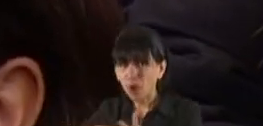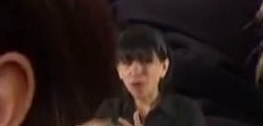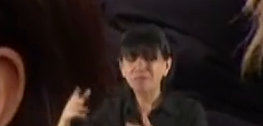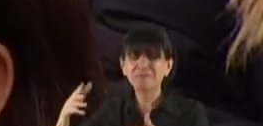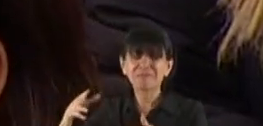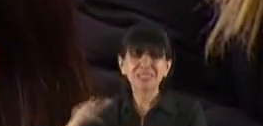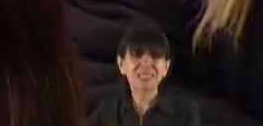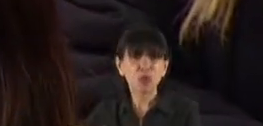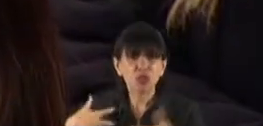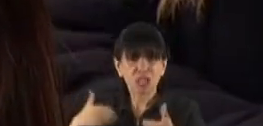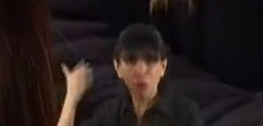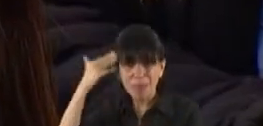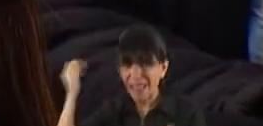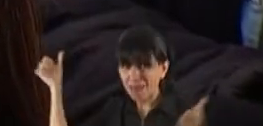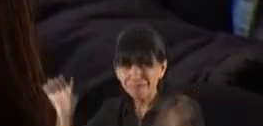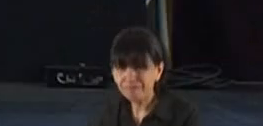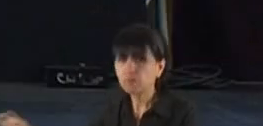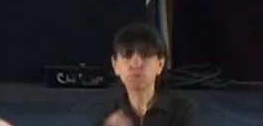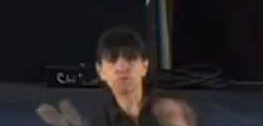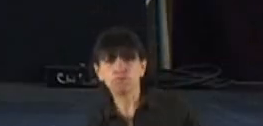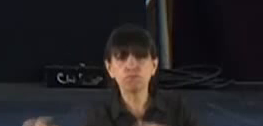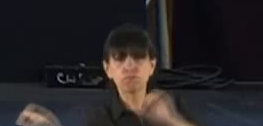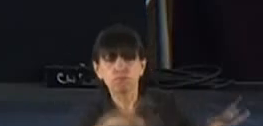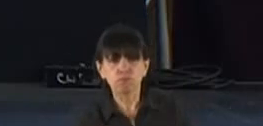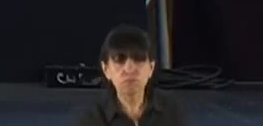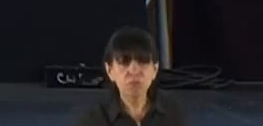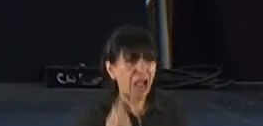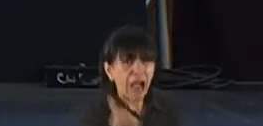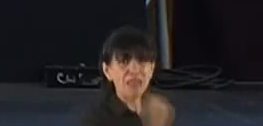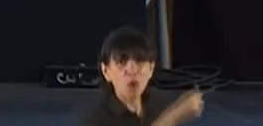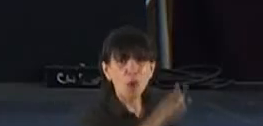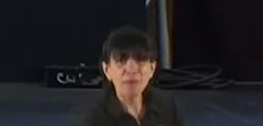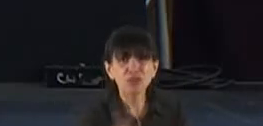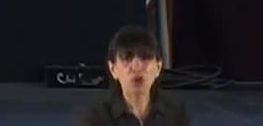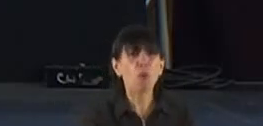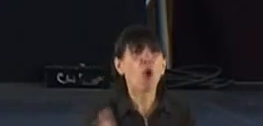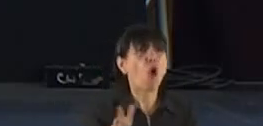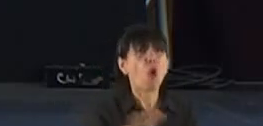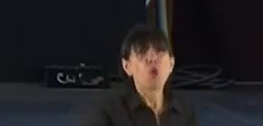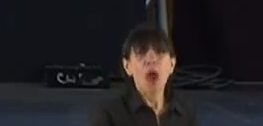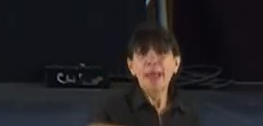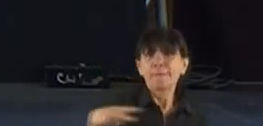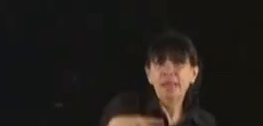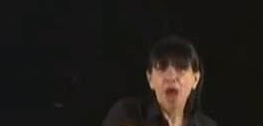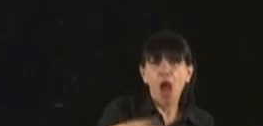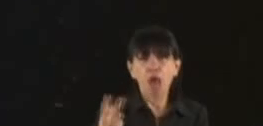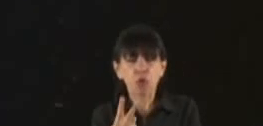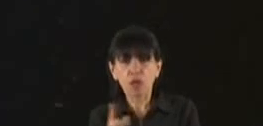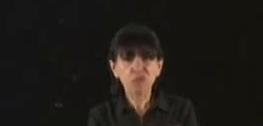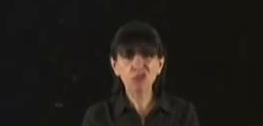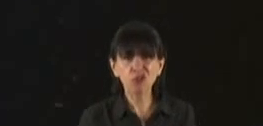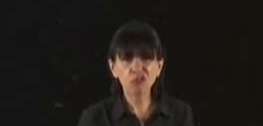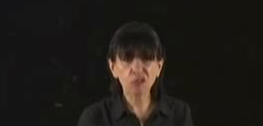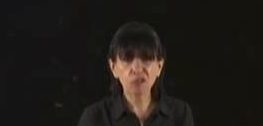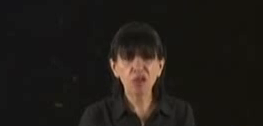todos dormían, no eran dueños ni de su intimidad, permanentemente medicados para